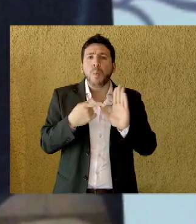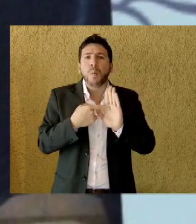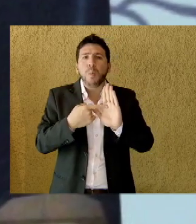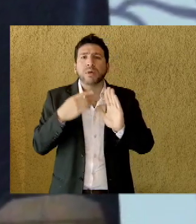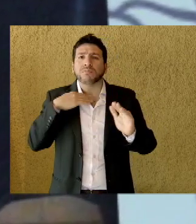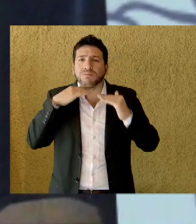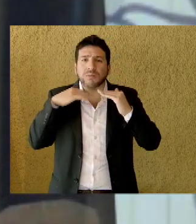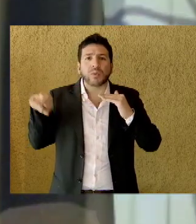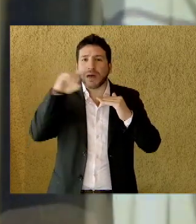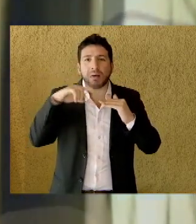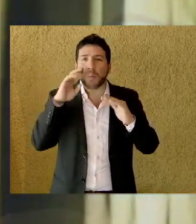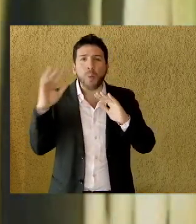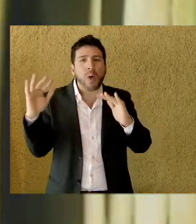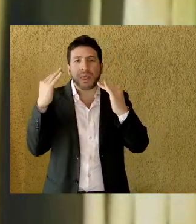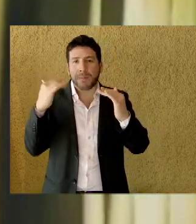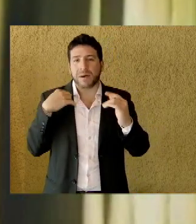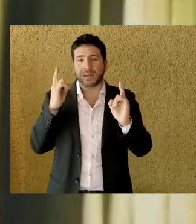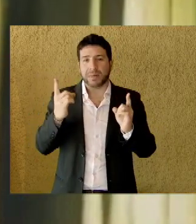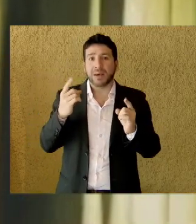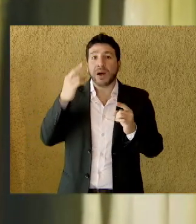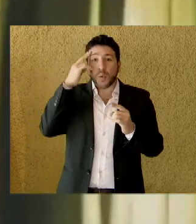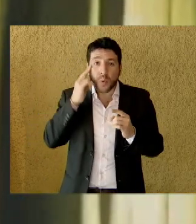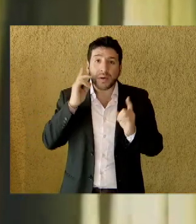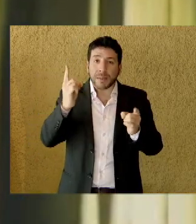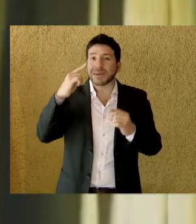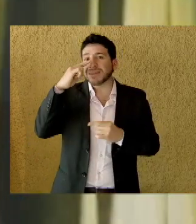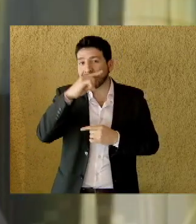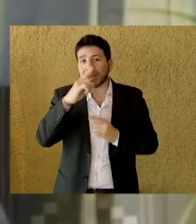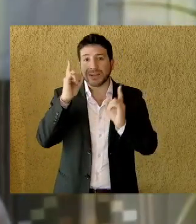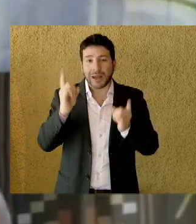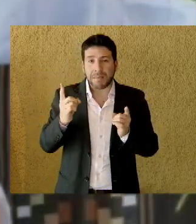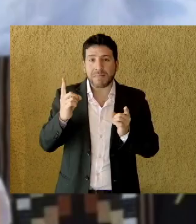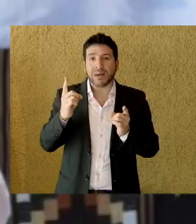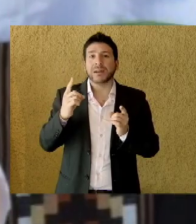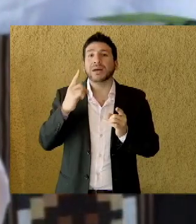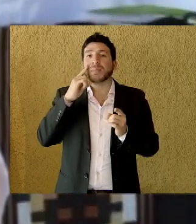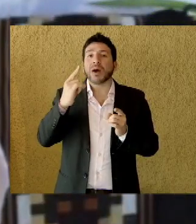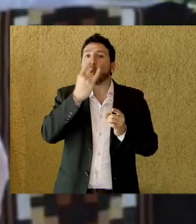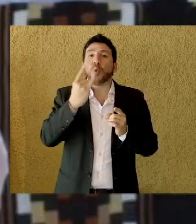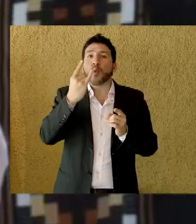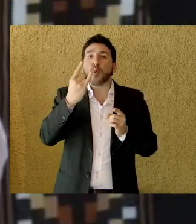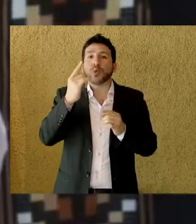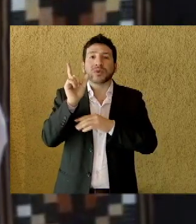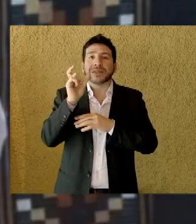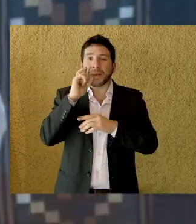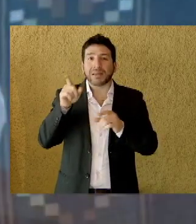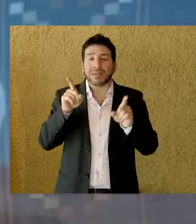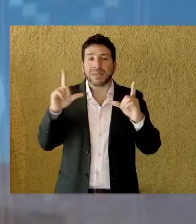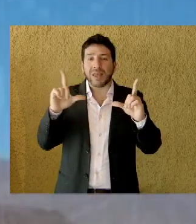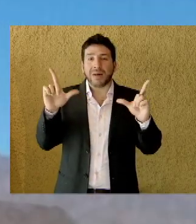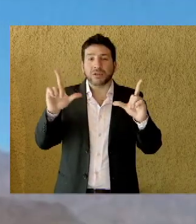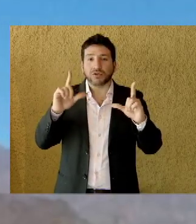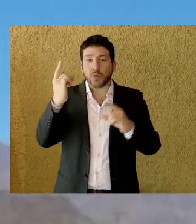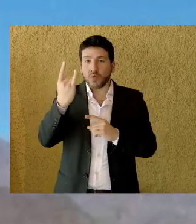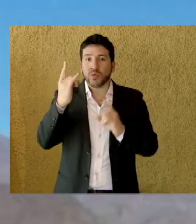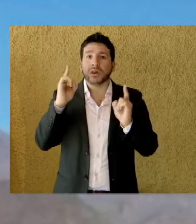por supuesto también lo pueden hacer a través de Canal 9, a través de Canal 7, a través de Señal U. A todos, muchísimas gracias por